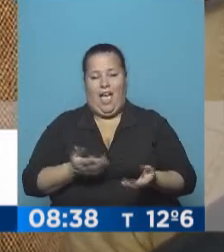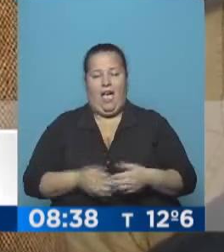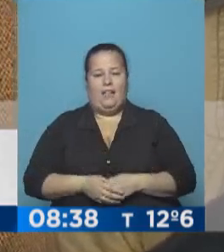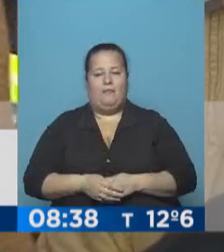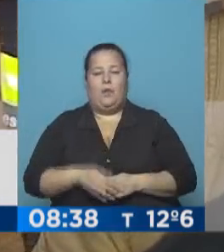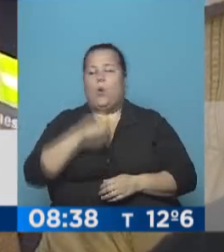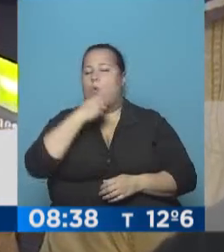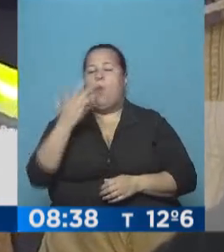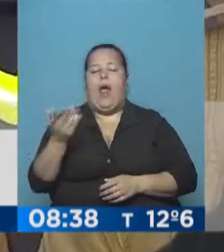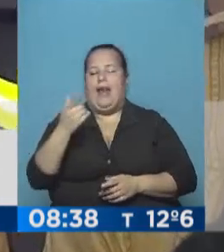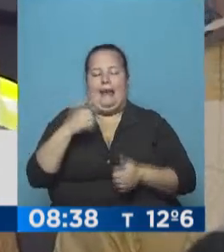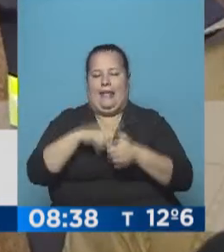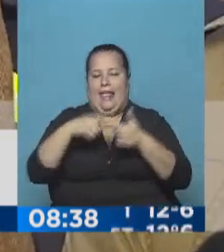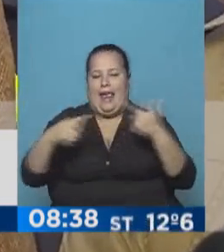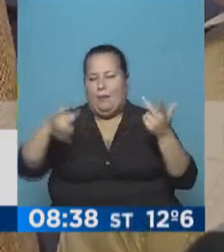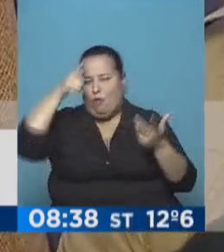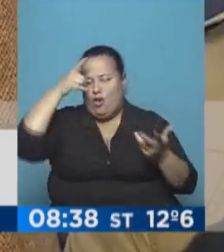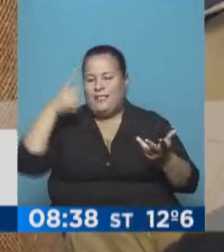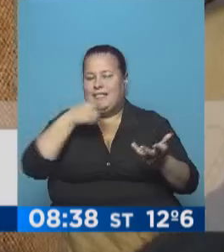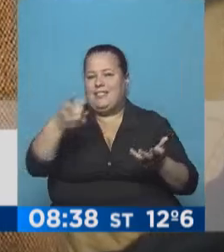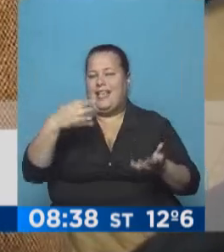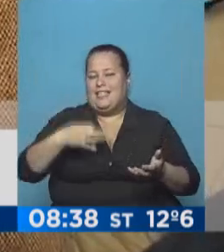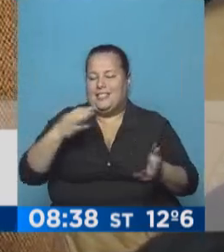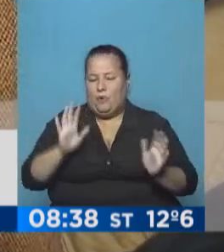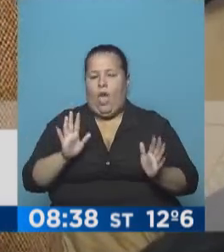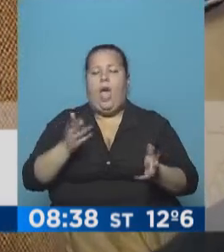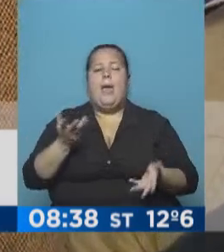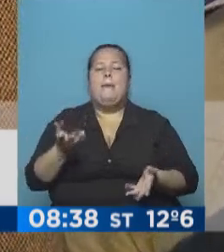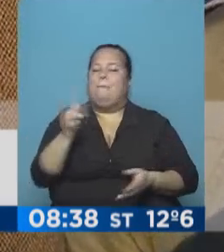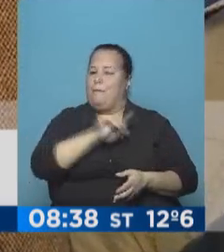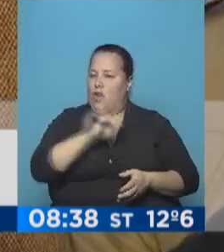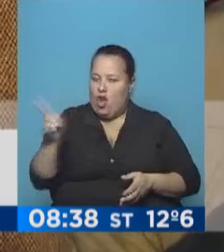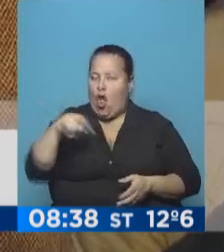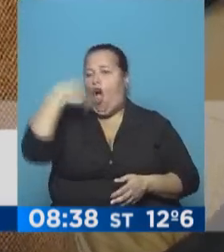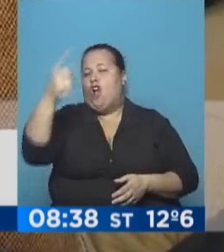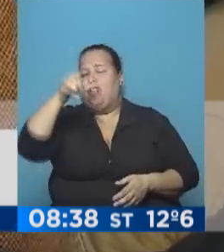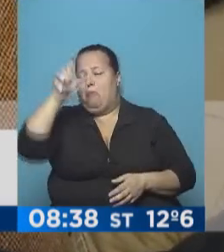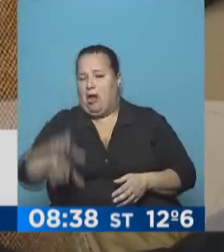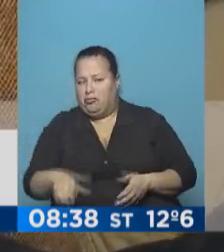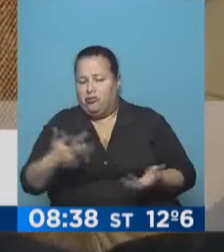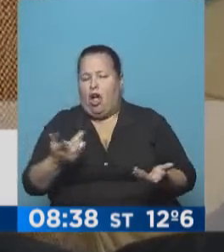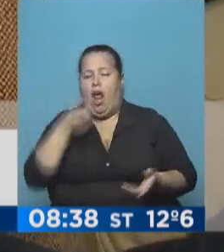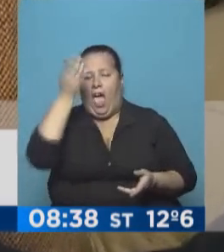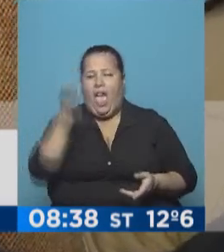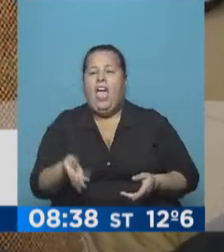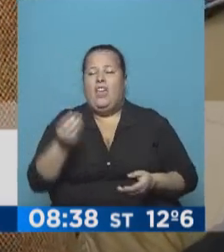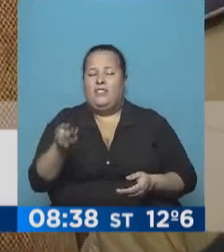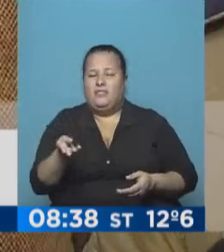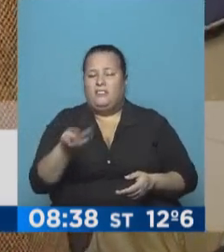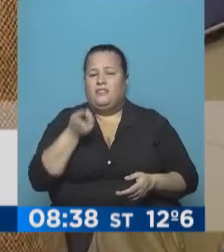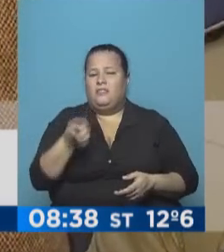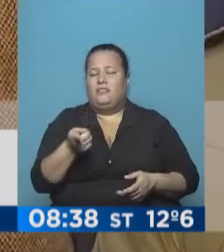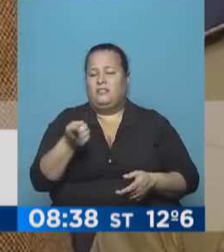en cualquiera de las fuerzas de seguridad, pero no así en un tercero que evidentemente